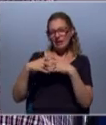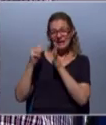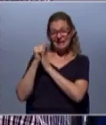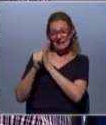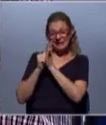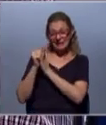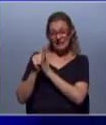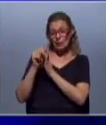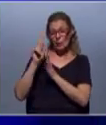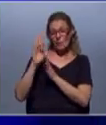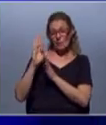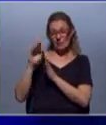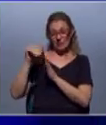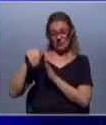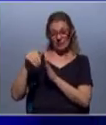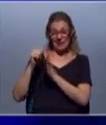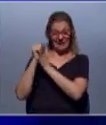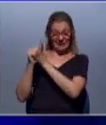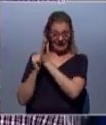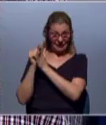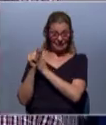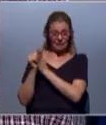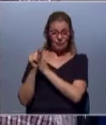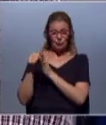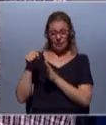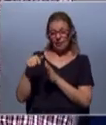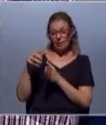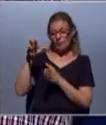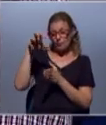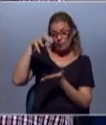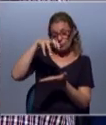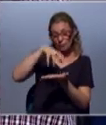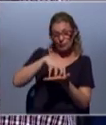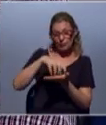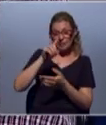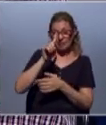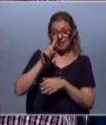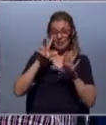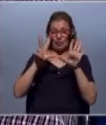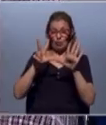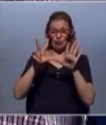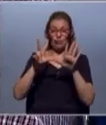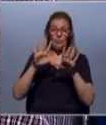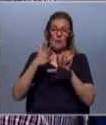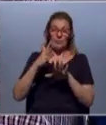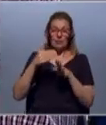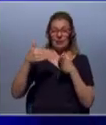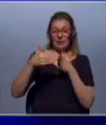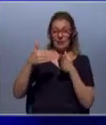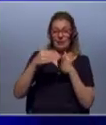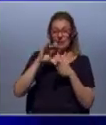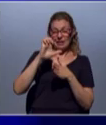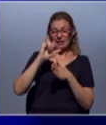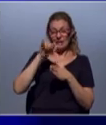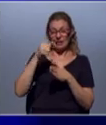es que si fuera el montevideo el tren para esas localidades sería como 18 elegidos usted imagínense un tren porque pasa por el